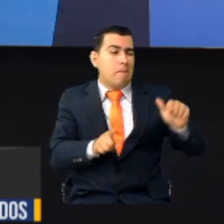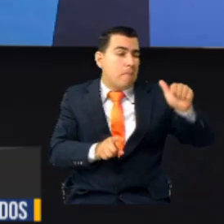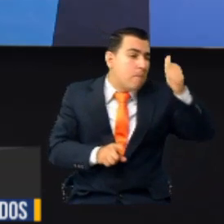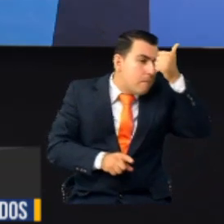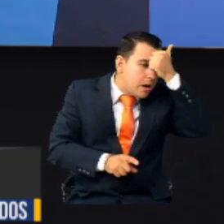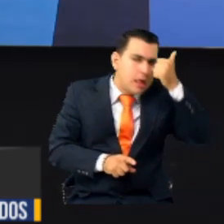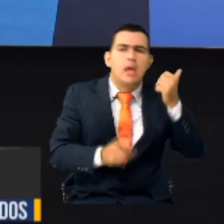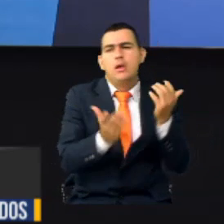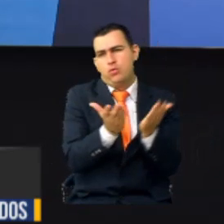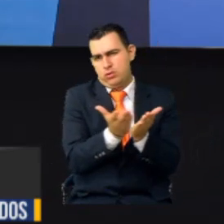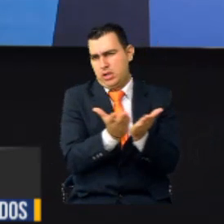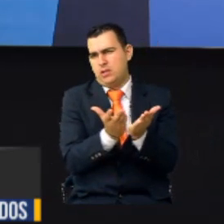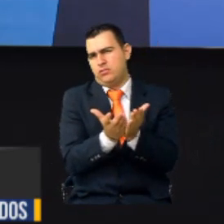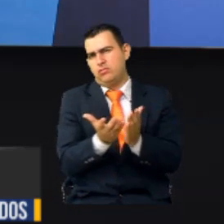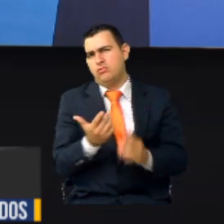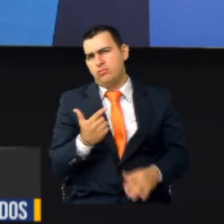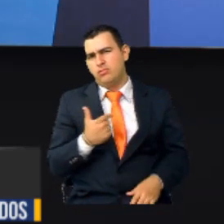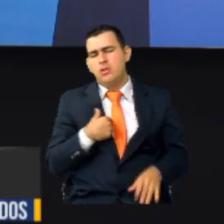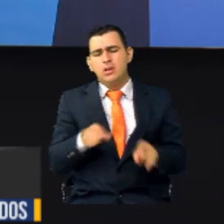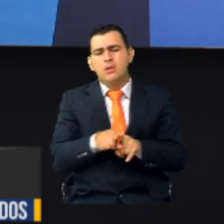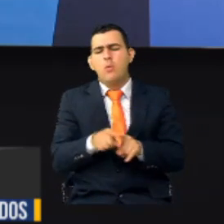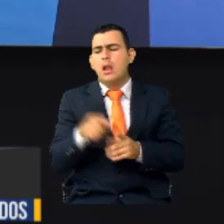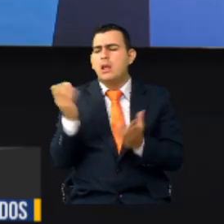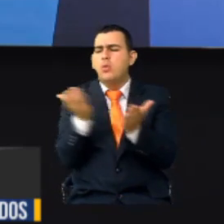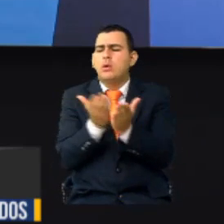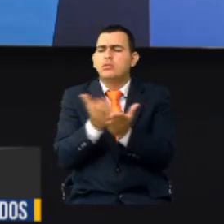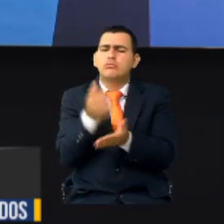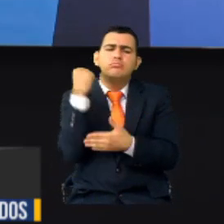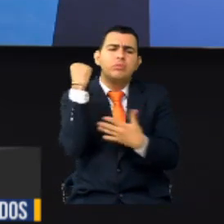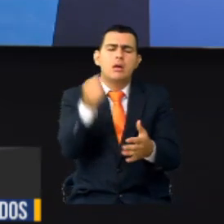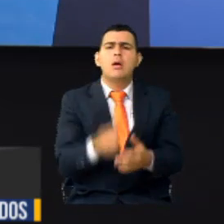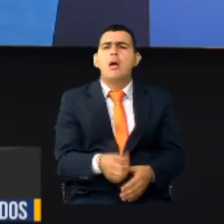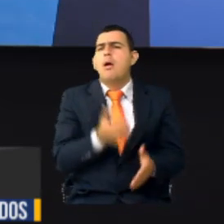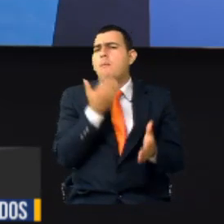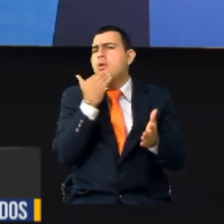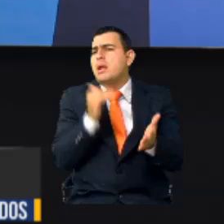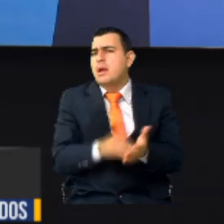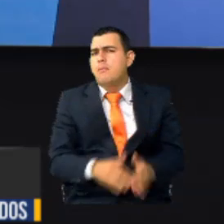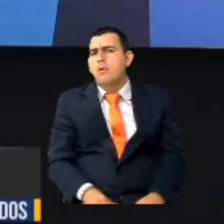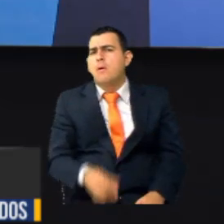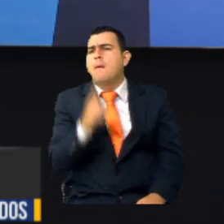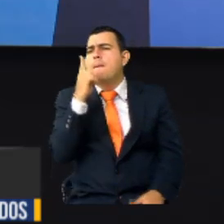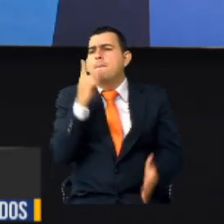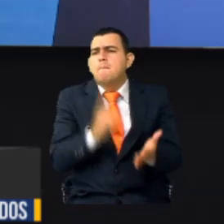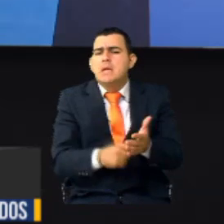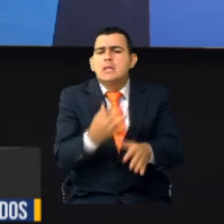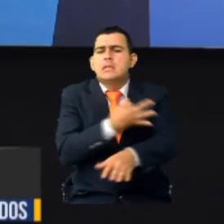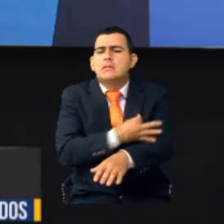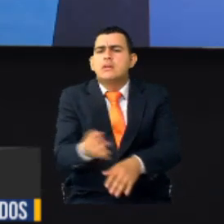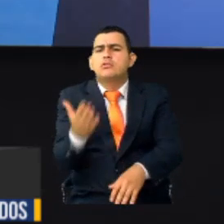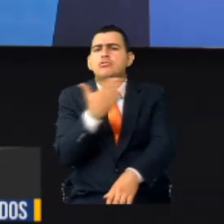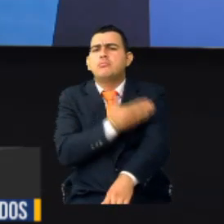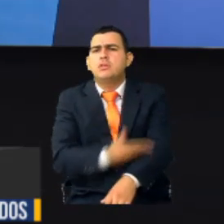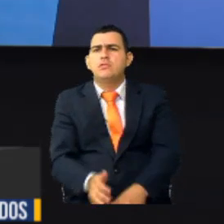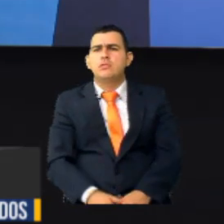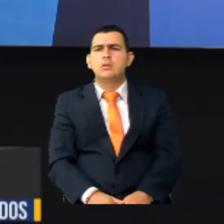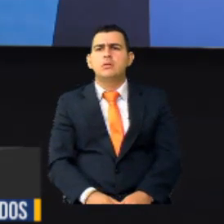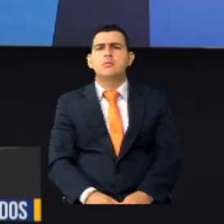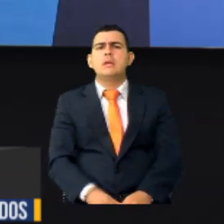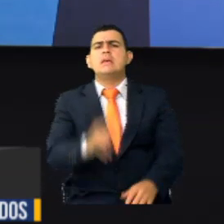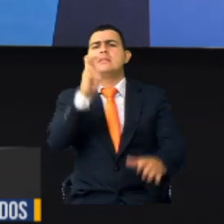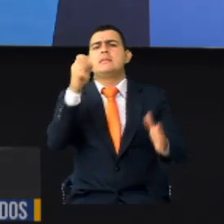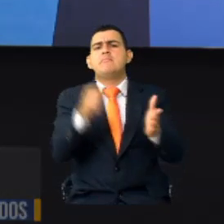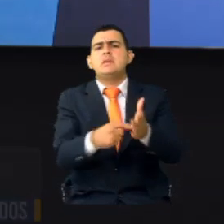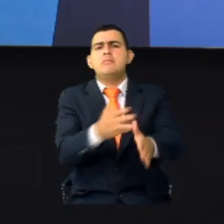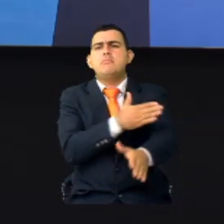inversión en educación, porque siempre son migajas para la educación. ¿Cómo es posible que inviertan solamente 1.300 millones en becas cuando sí le van a colocar 7.000